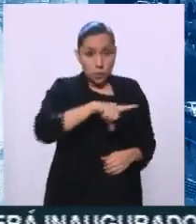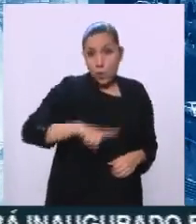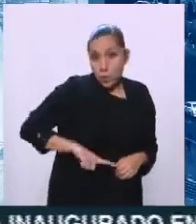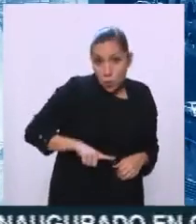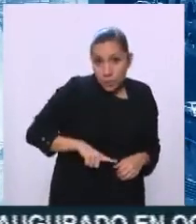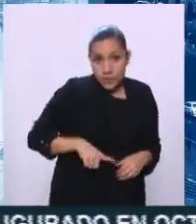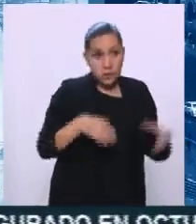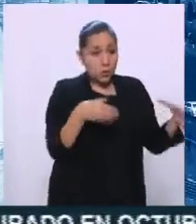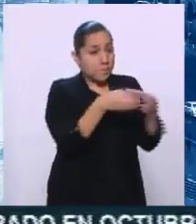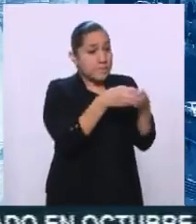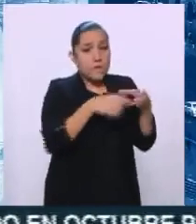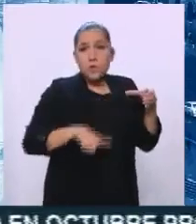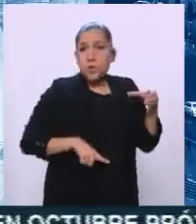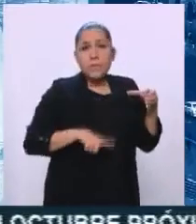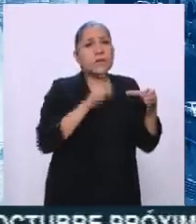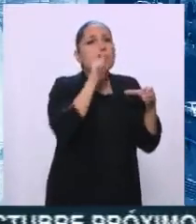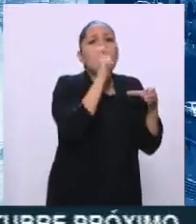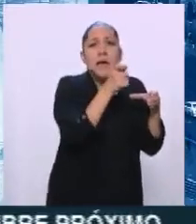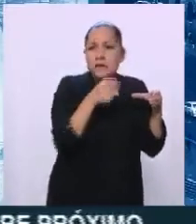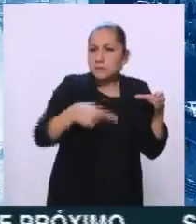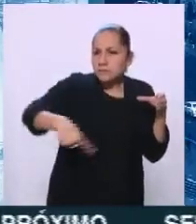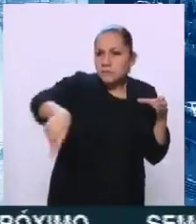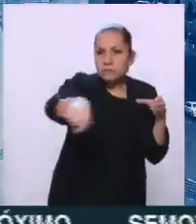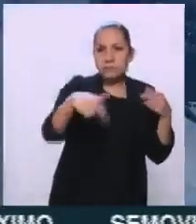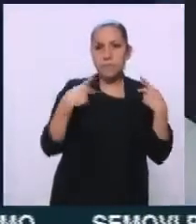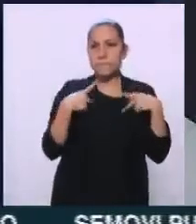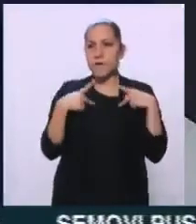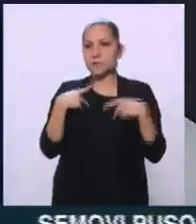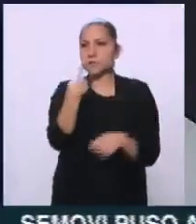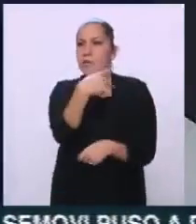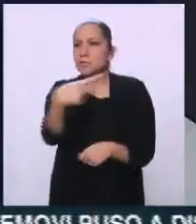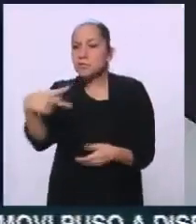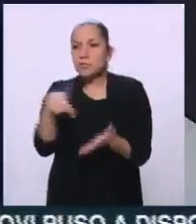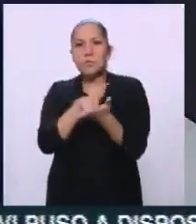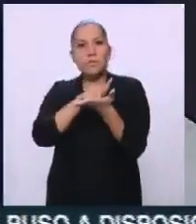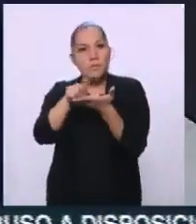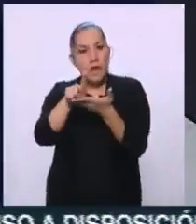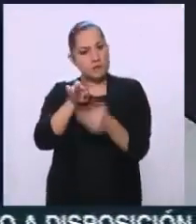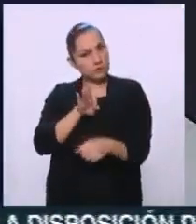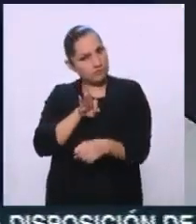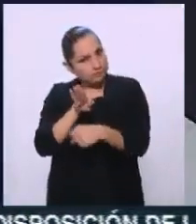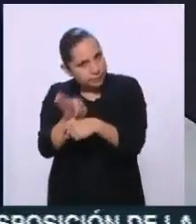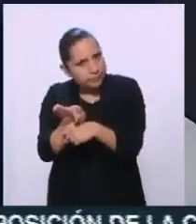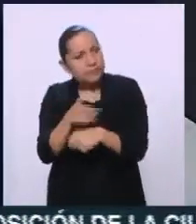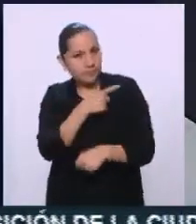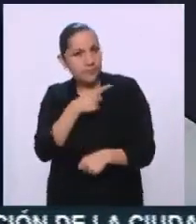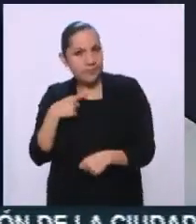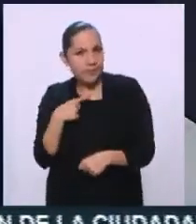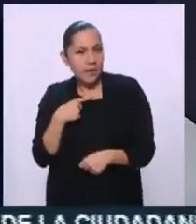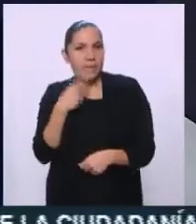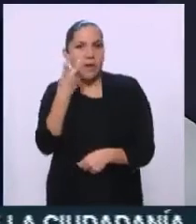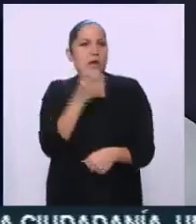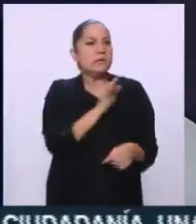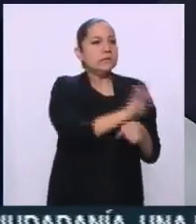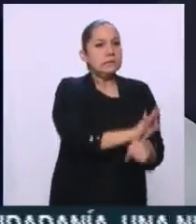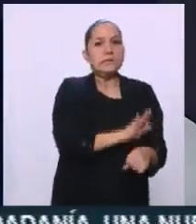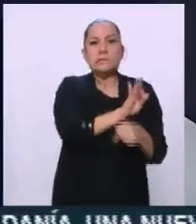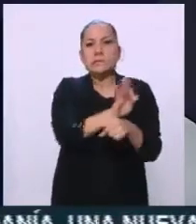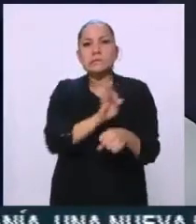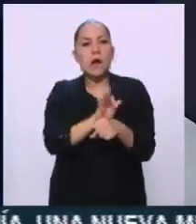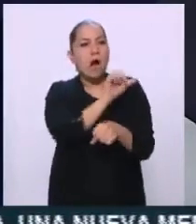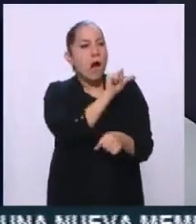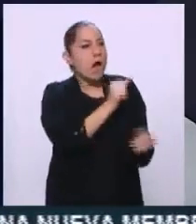de los derechos de la gente, frente a las entidades privadas que buscan su propio beneficio. Y entonces, en el caso de los medios de